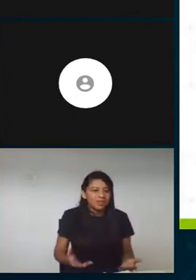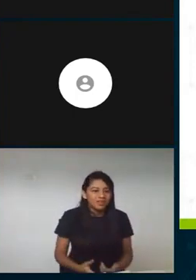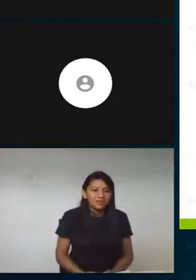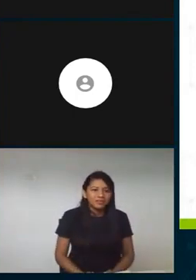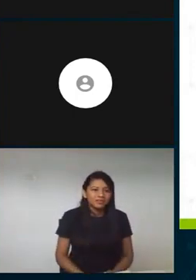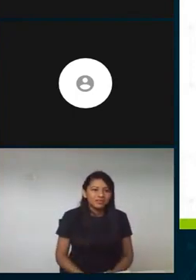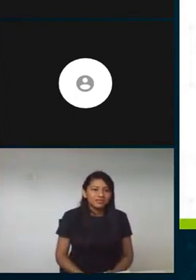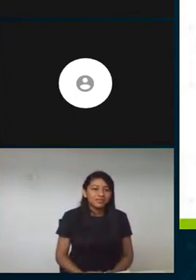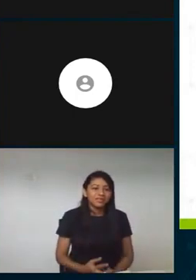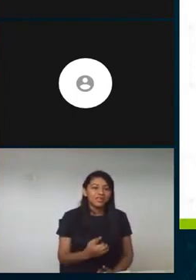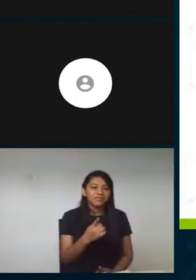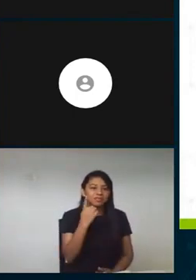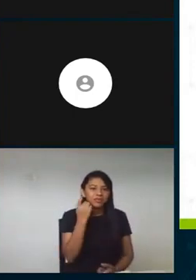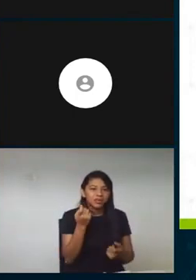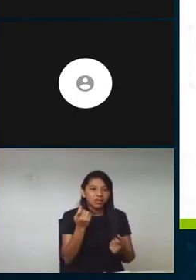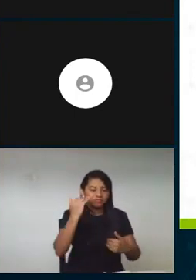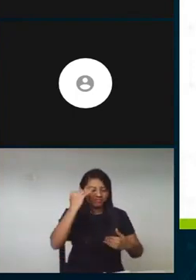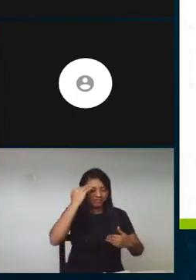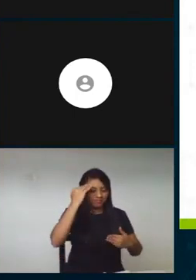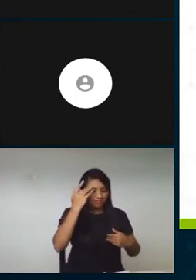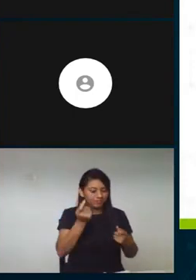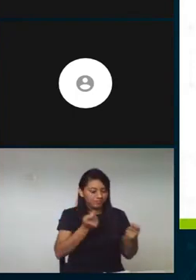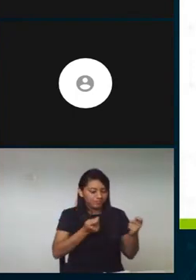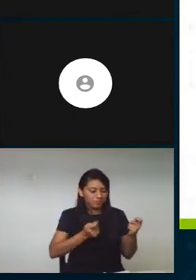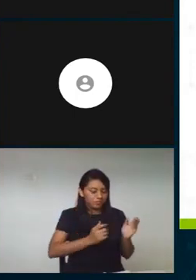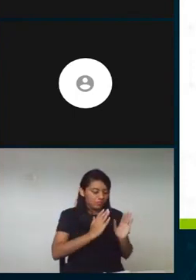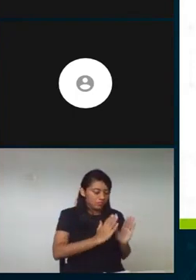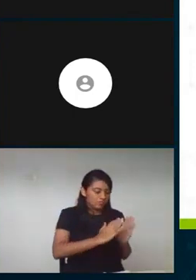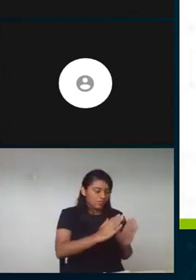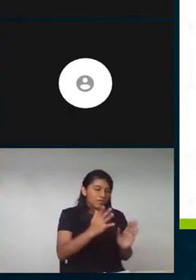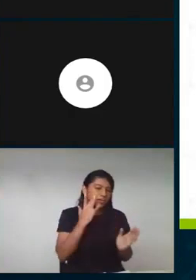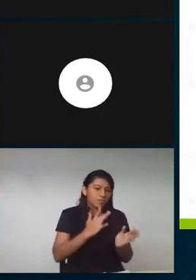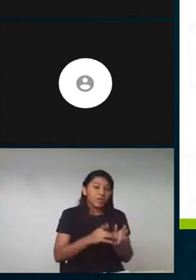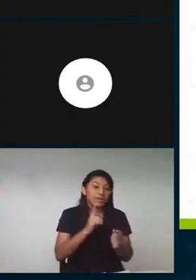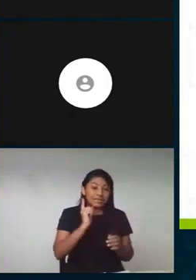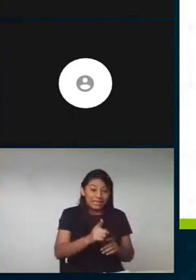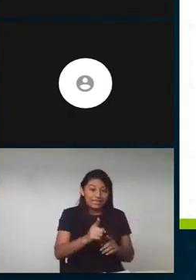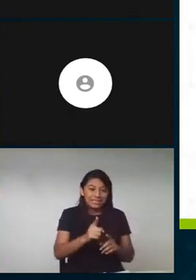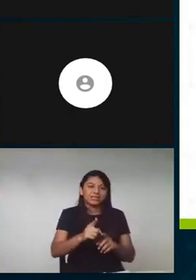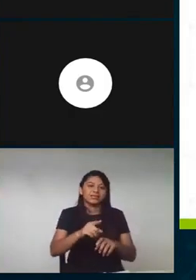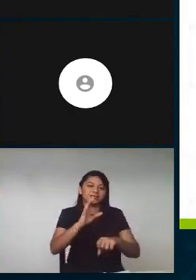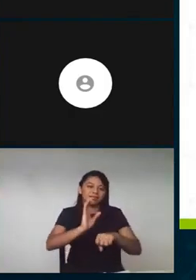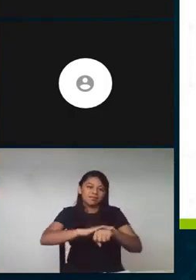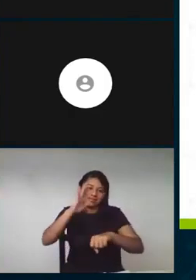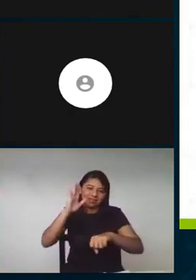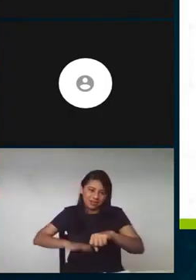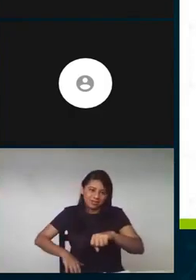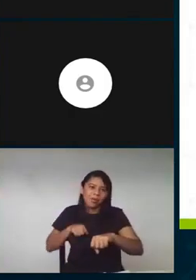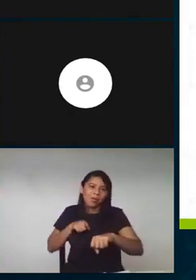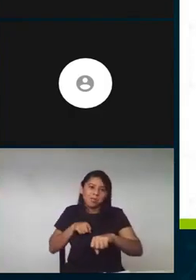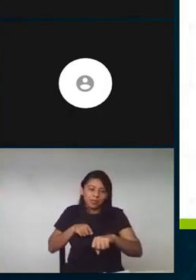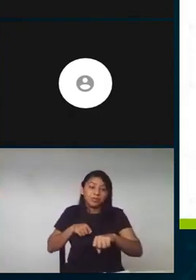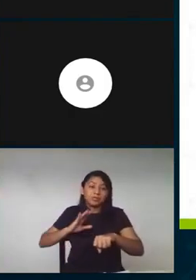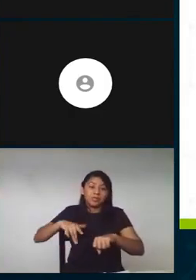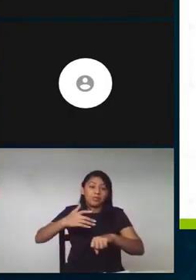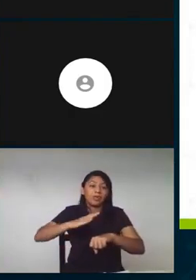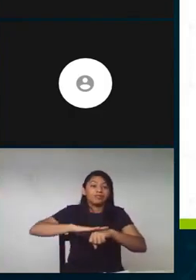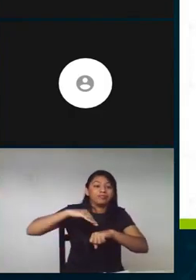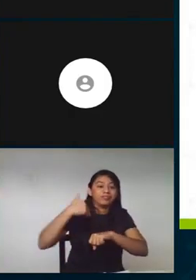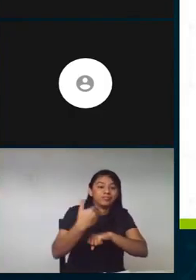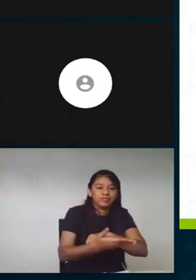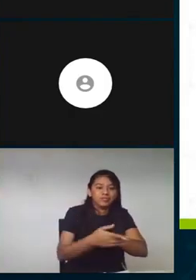manejo. Entonces, pues digamos que esos son como la causa y el efecto que se está generando